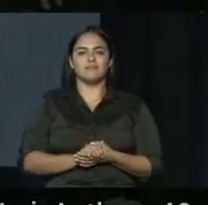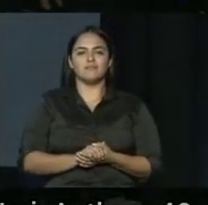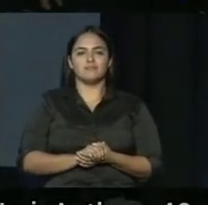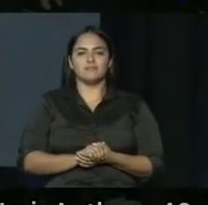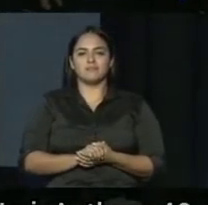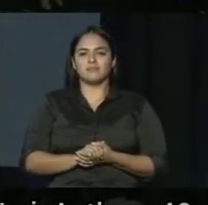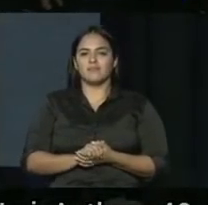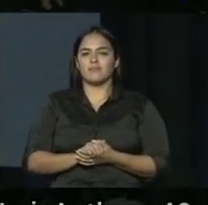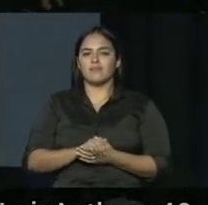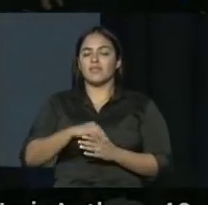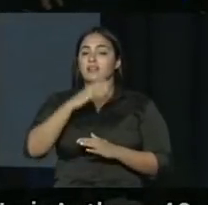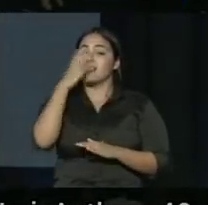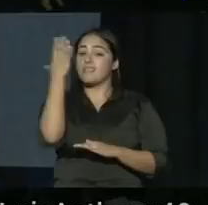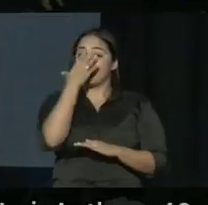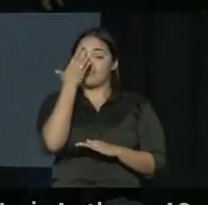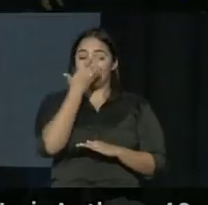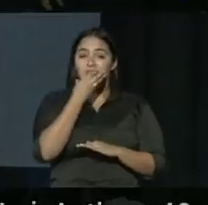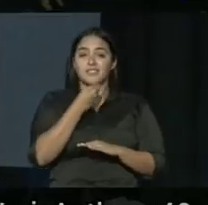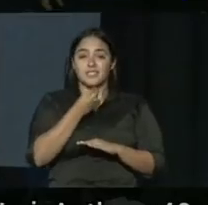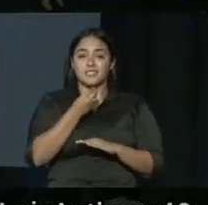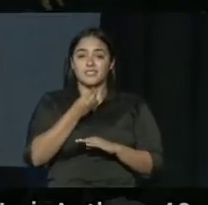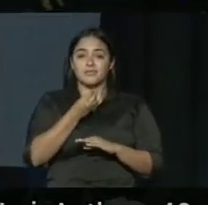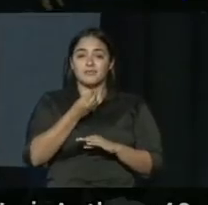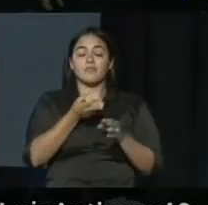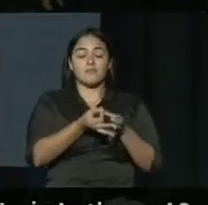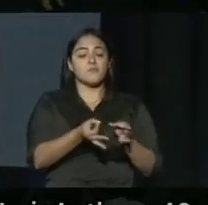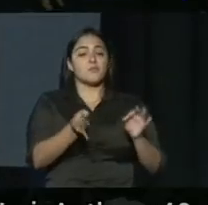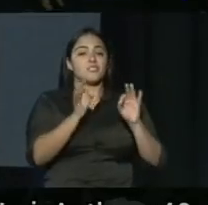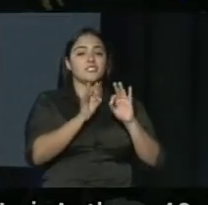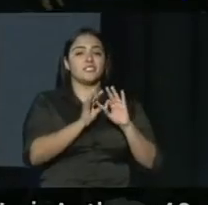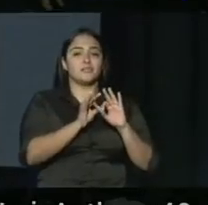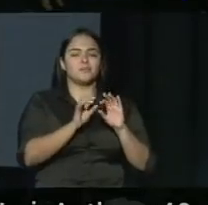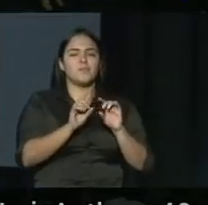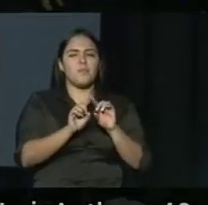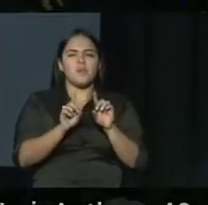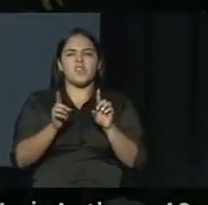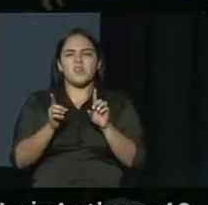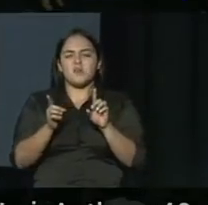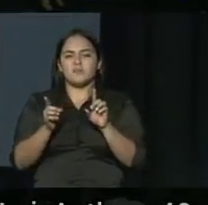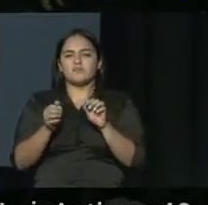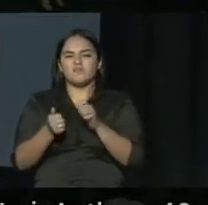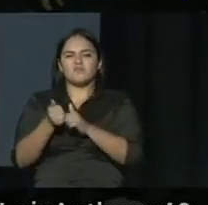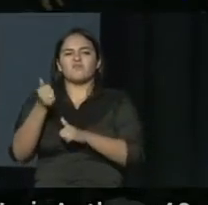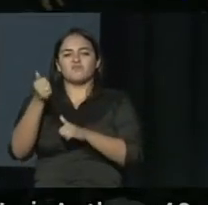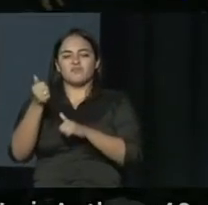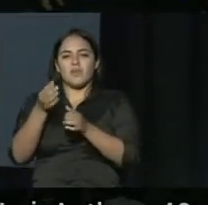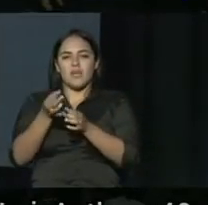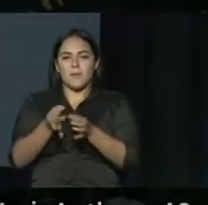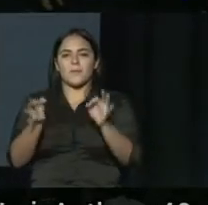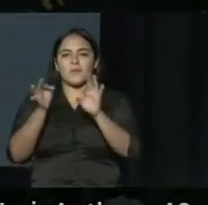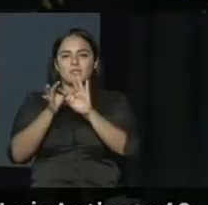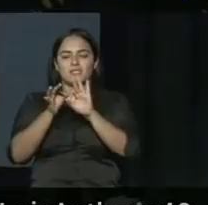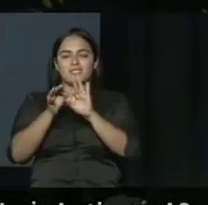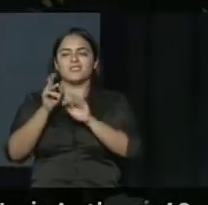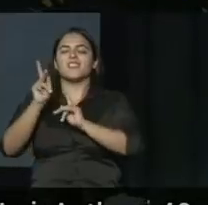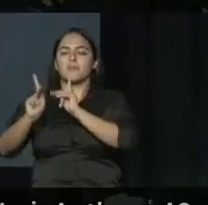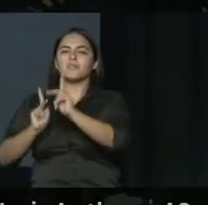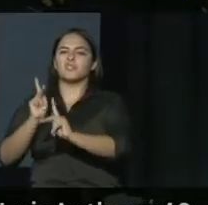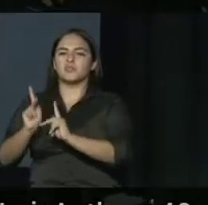La belleza de nuestra isla es un gran recurso, pero nuestro mejor activo es nuestra